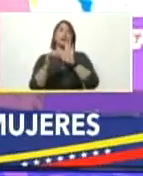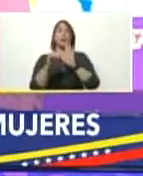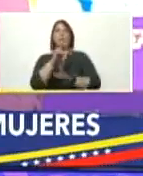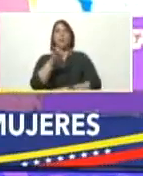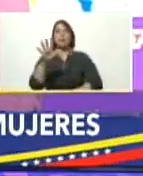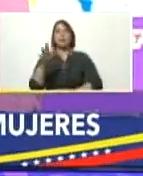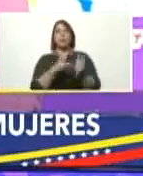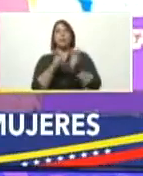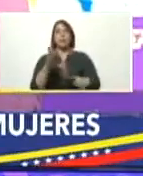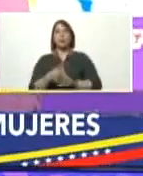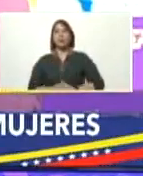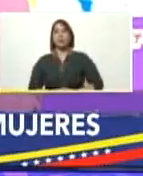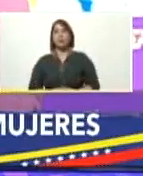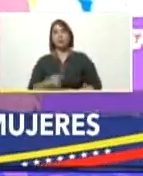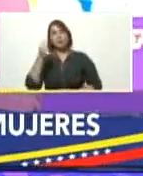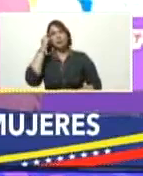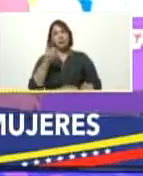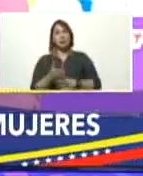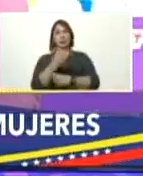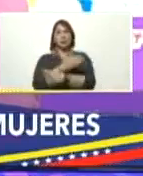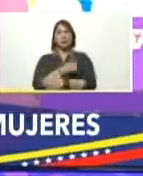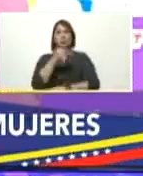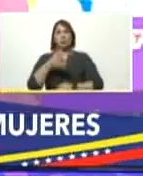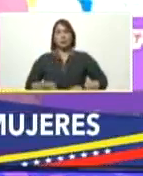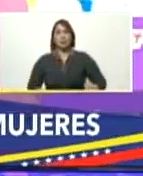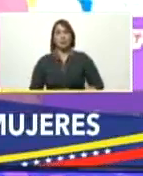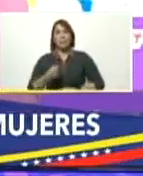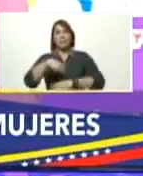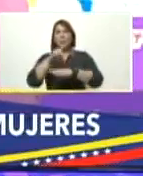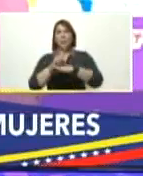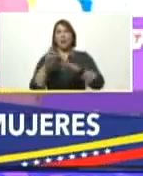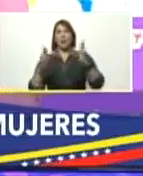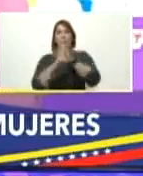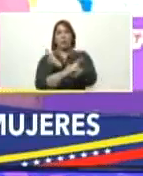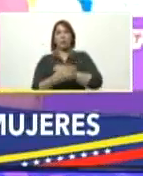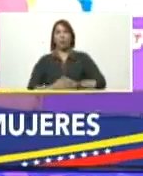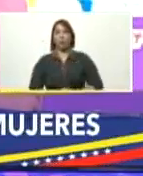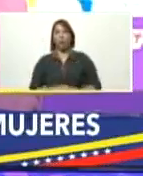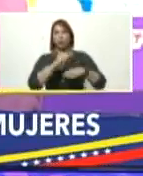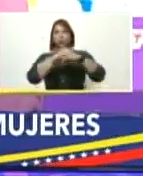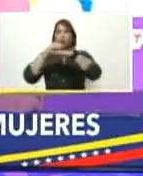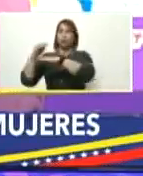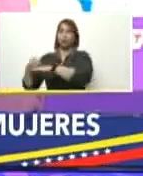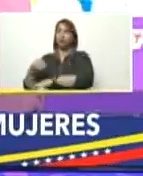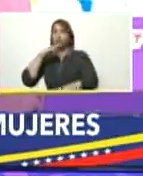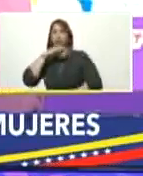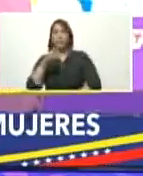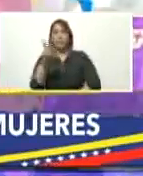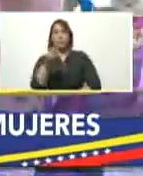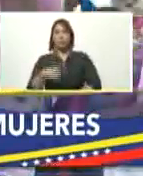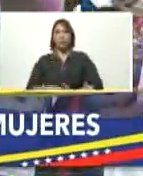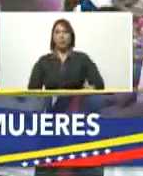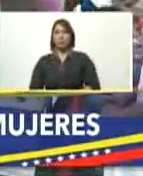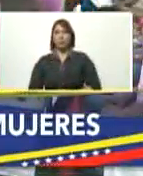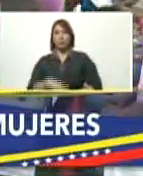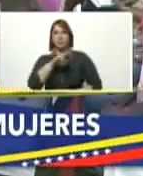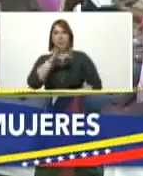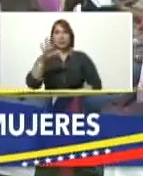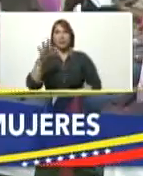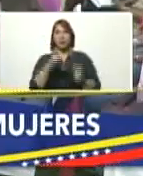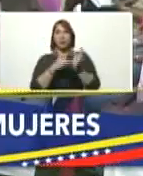de abril, días antes que tú nacieras, fue el primer referéndum consultivo de la historia de Venezuela. 25